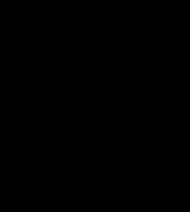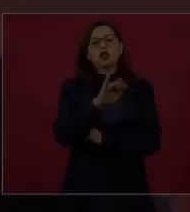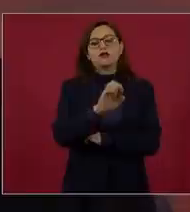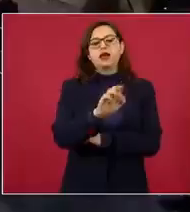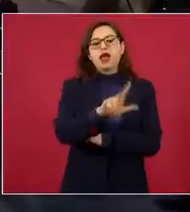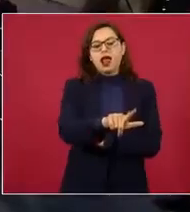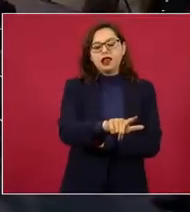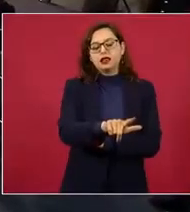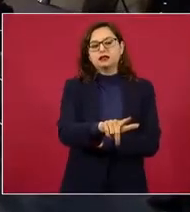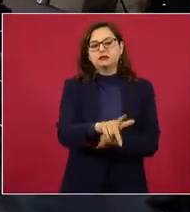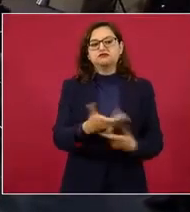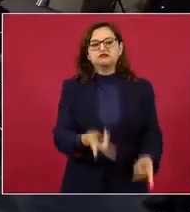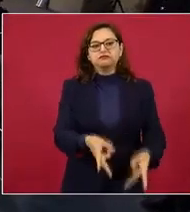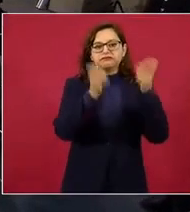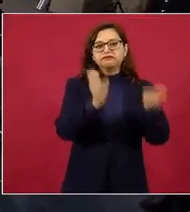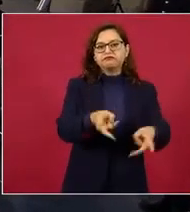o de pillaje,